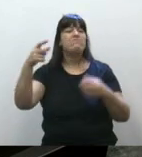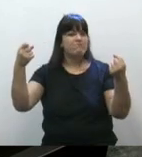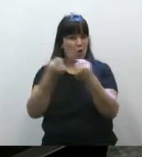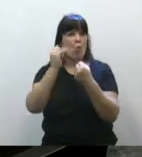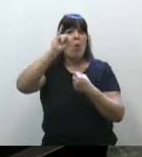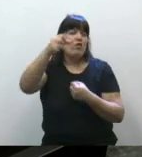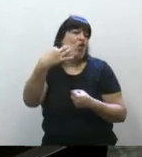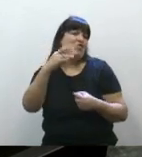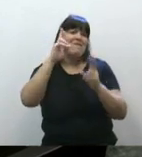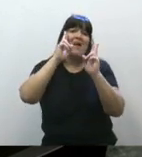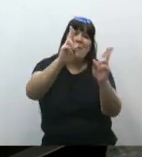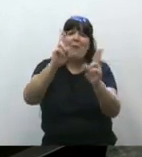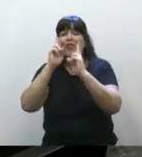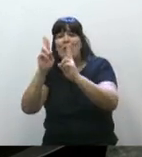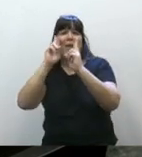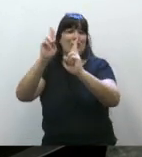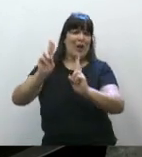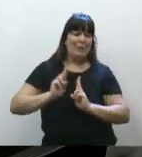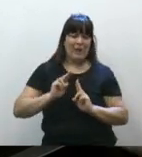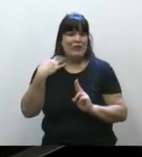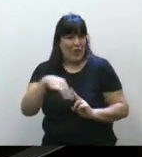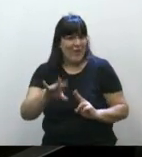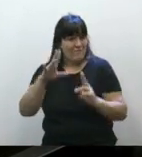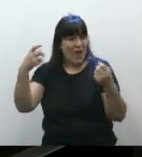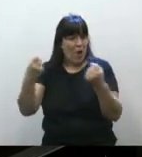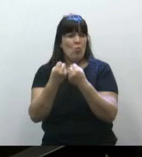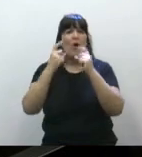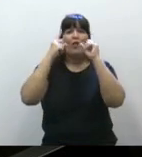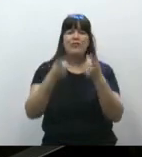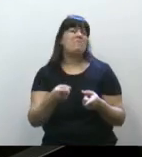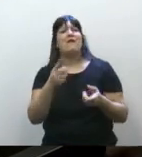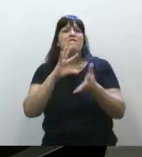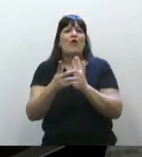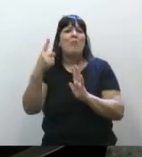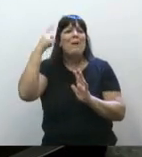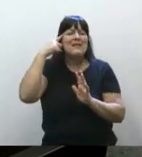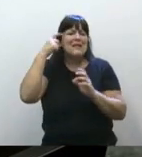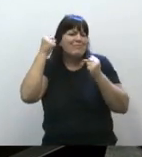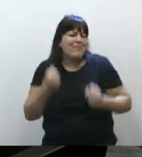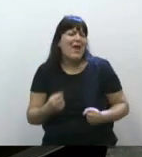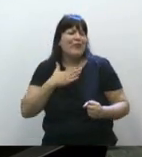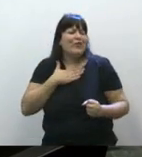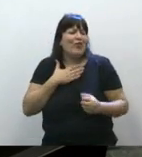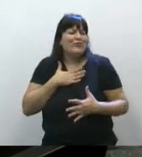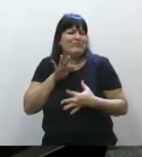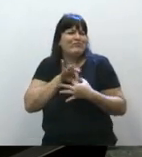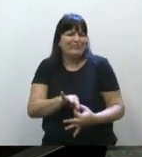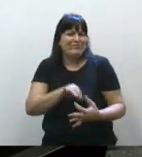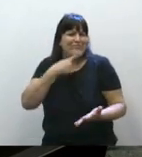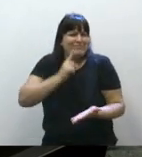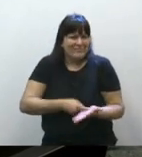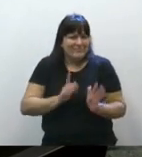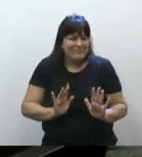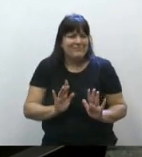respetarnos esta es una cuestión también de visión de convicciones pero pero me